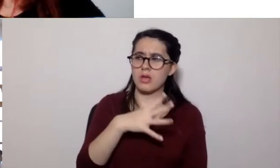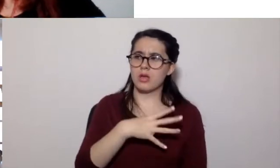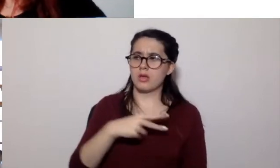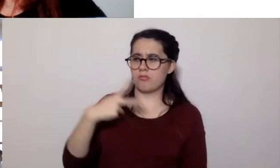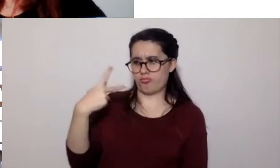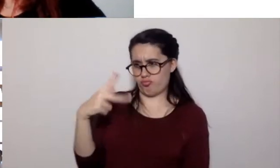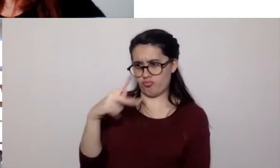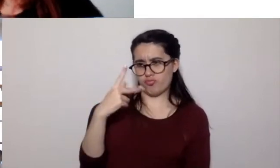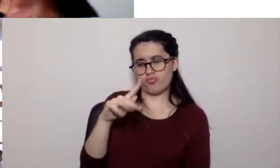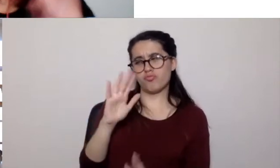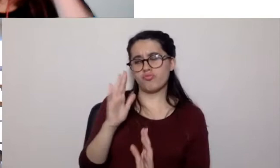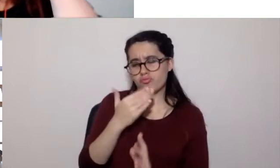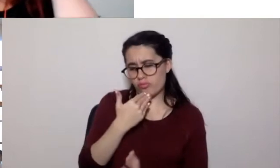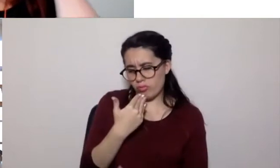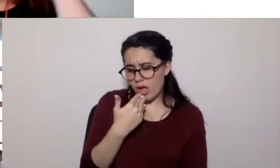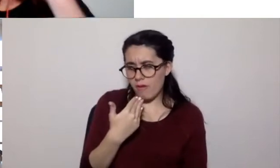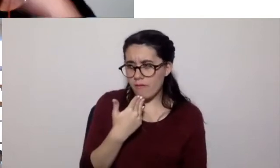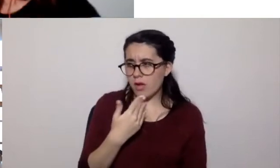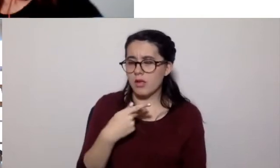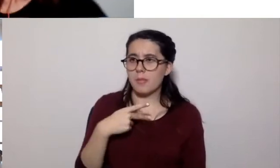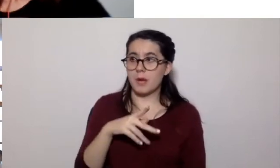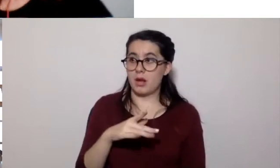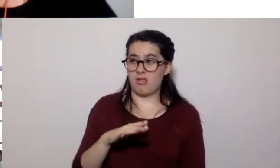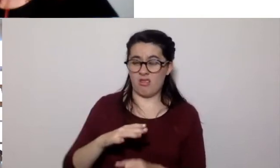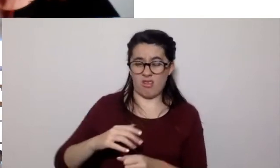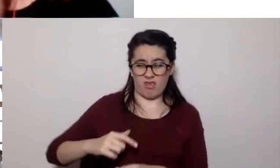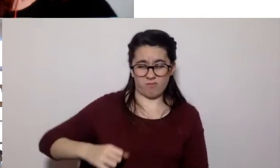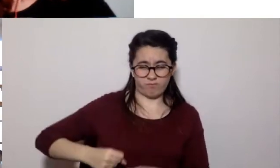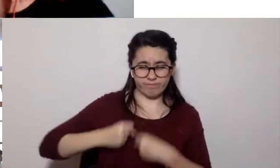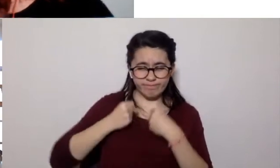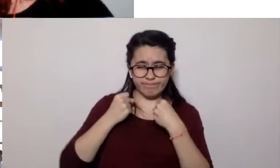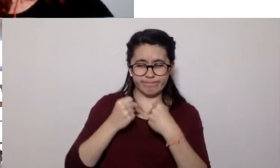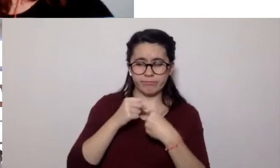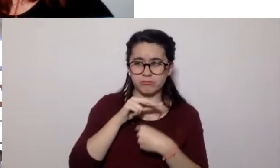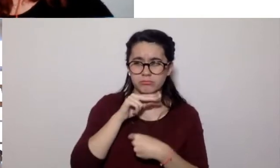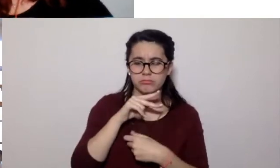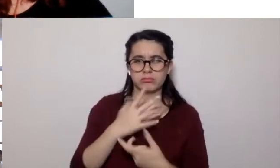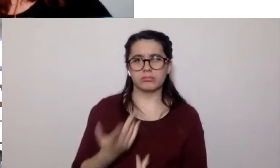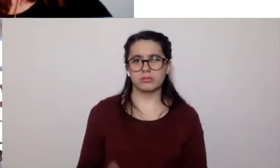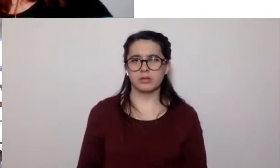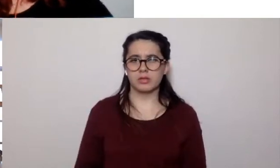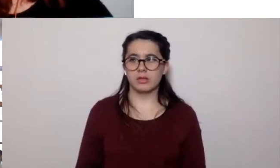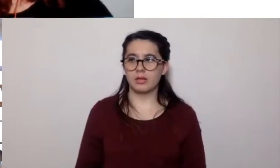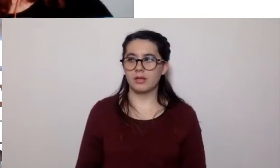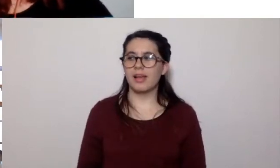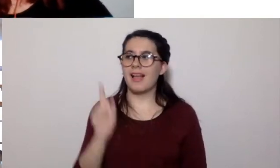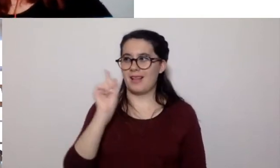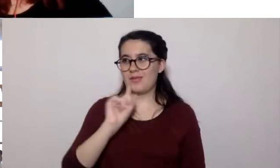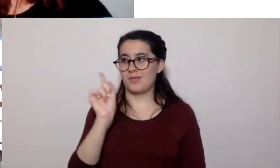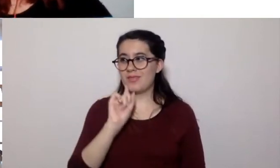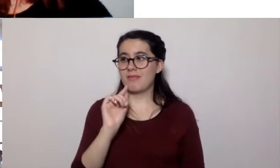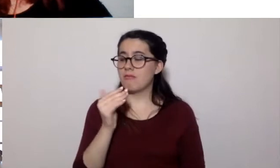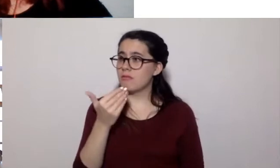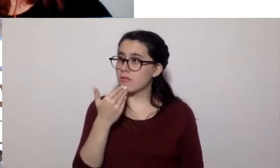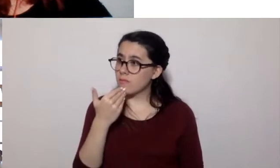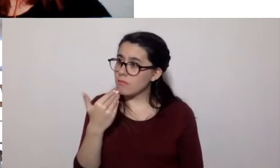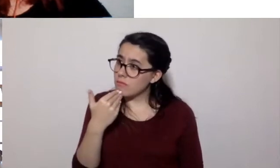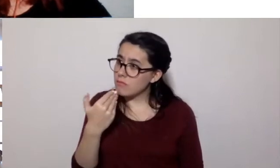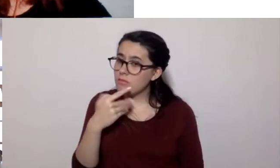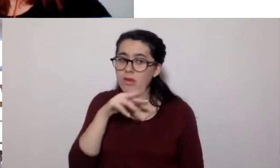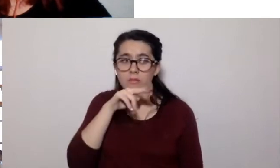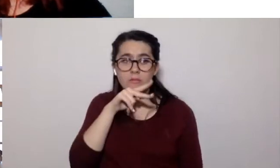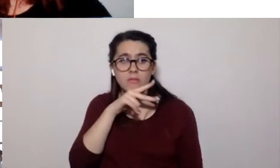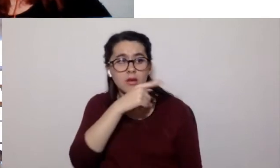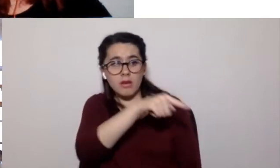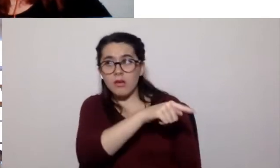claro. Y yo les digo a las chavas, ¿no? O sea, qué bueno que tienes una mamá que se preocupa por ti y no te avienta